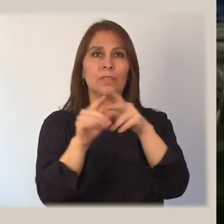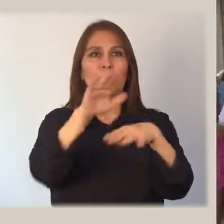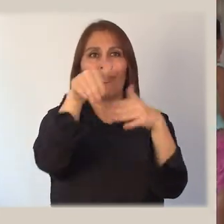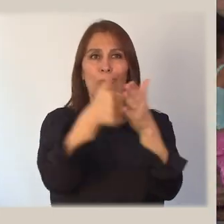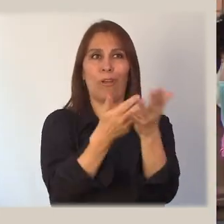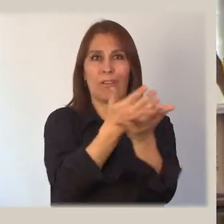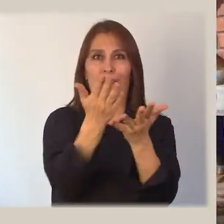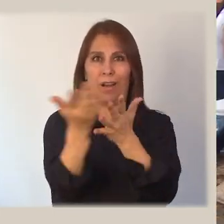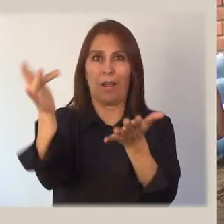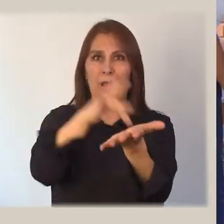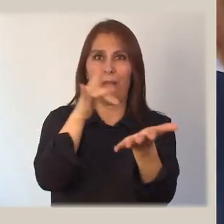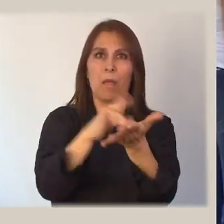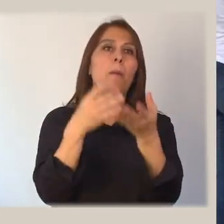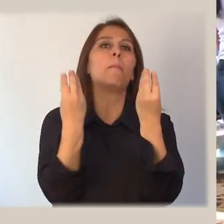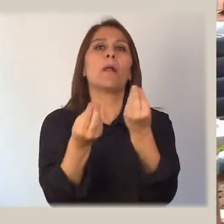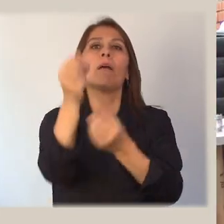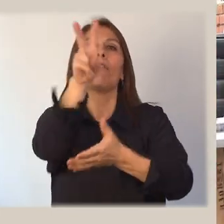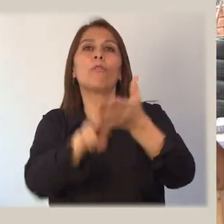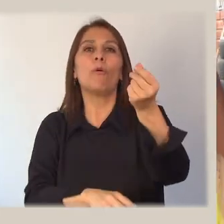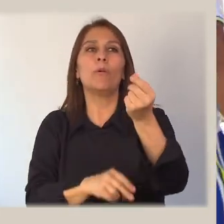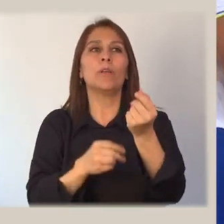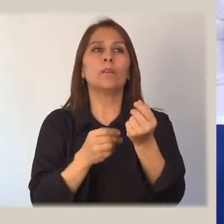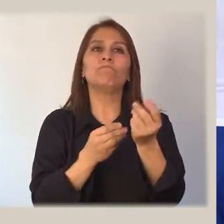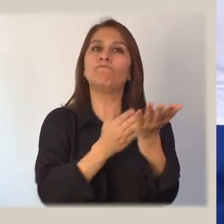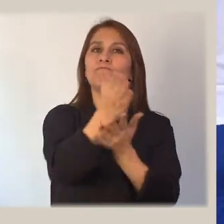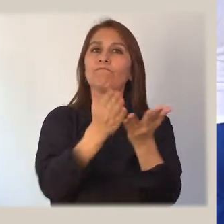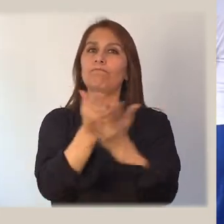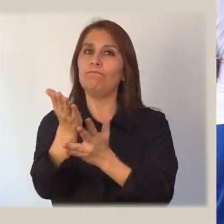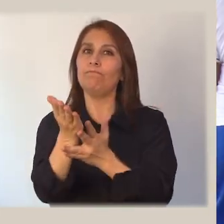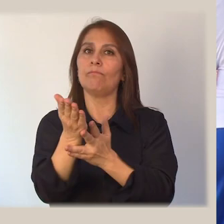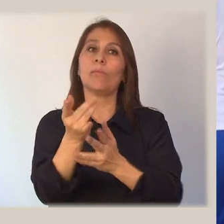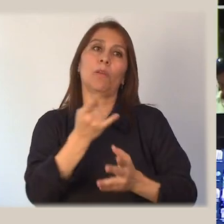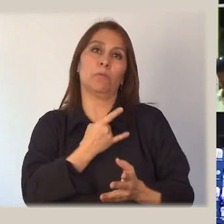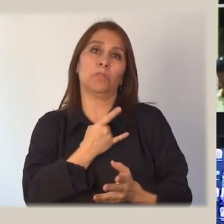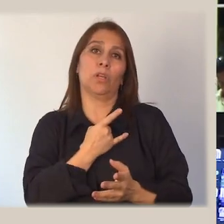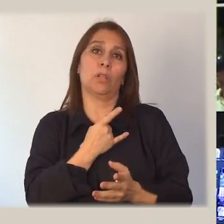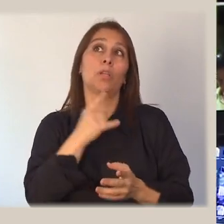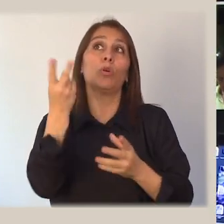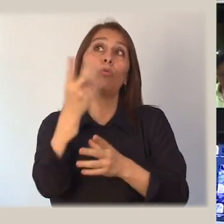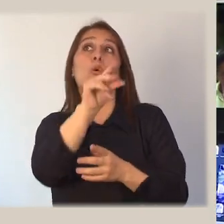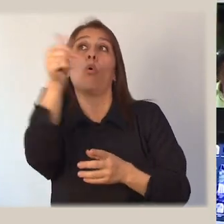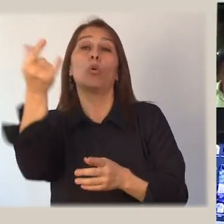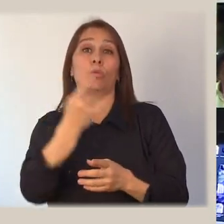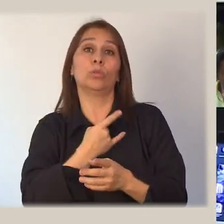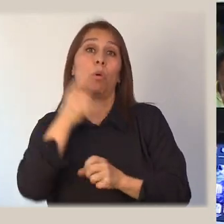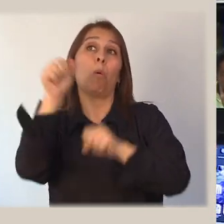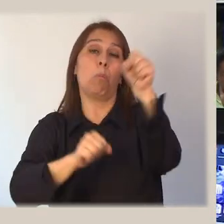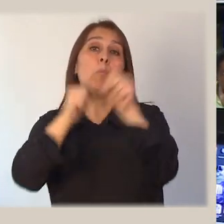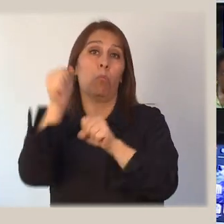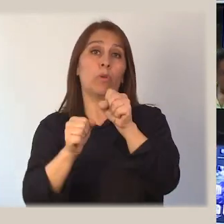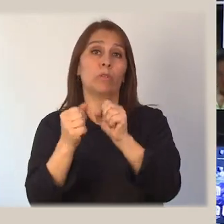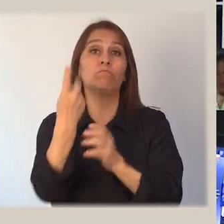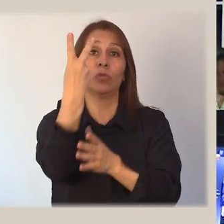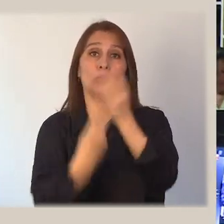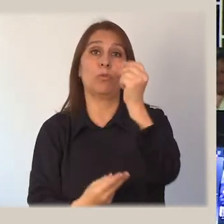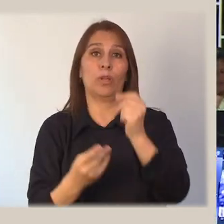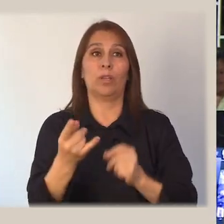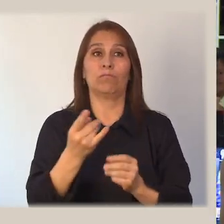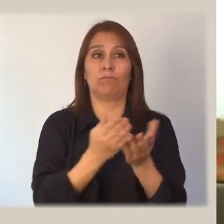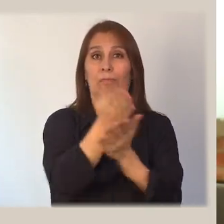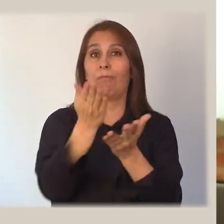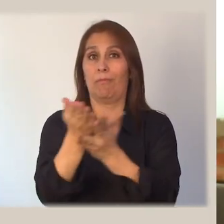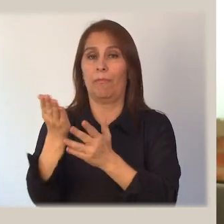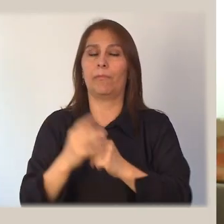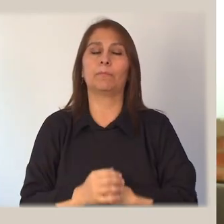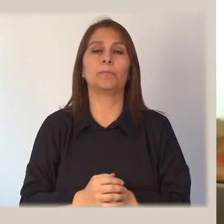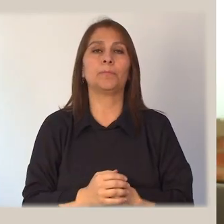potenciará a mediano plazo la implementación del doble programa en la universidad pedagógica y de la doble titulación con otras universidades.